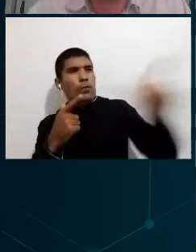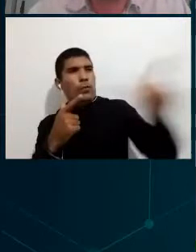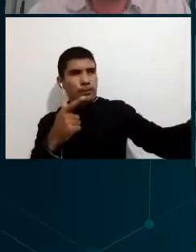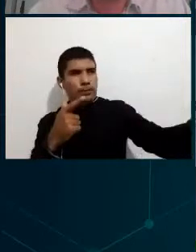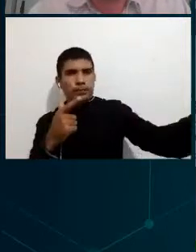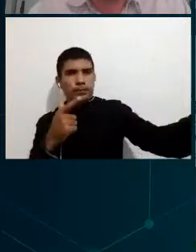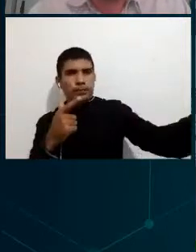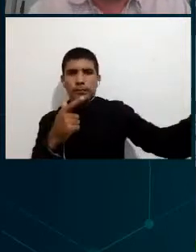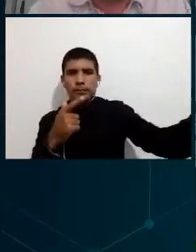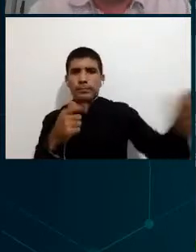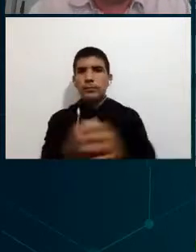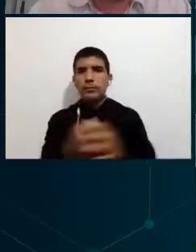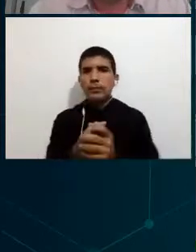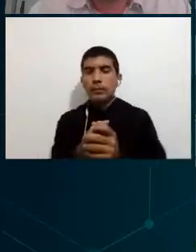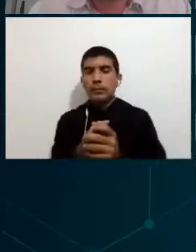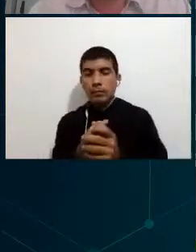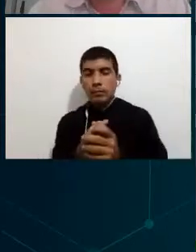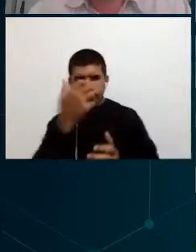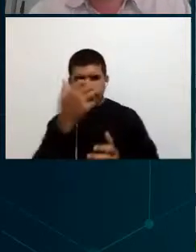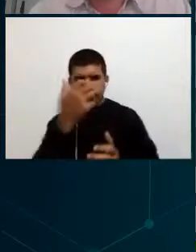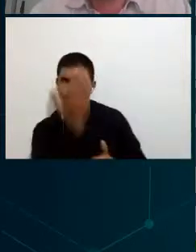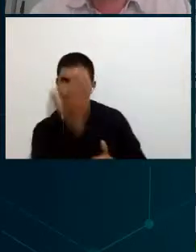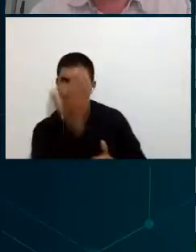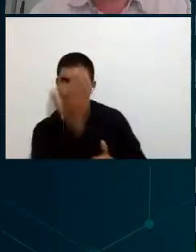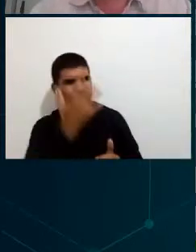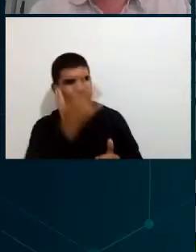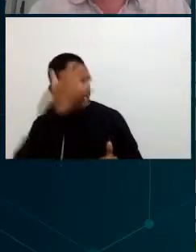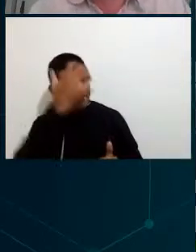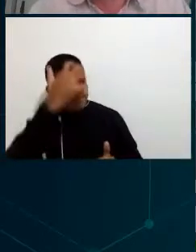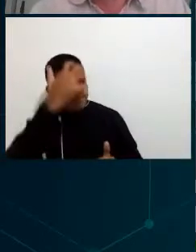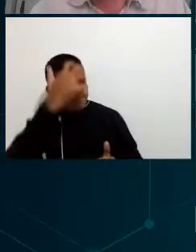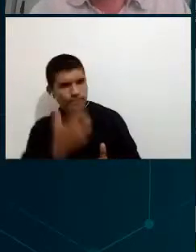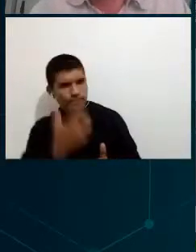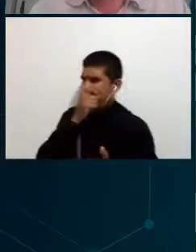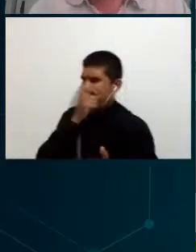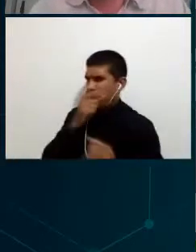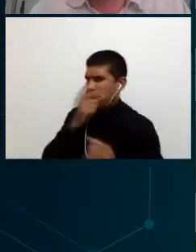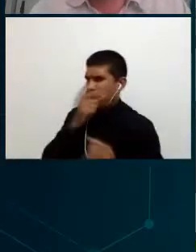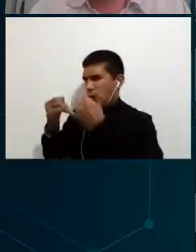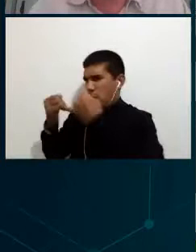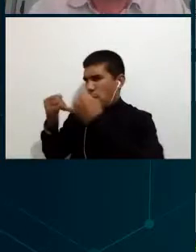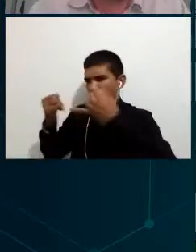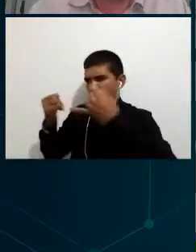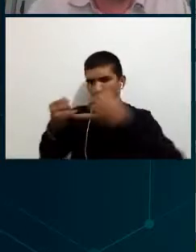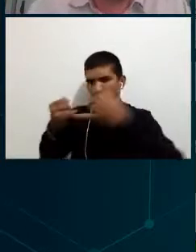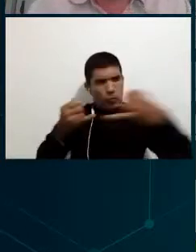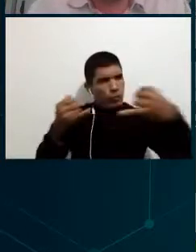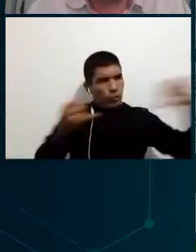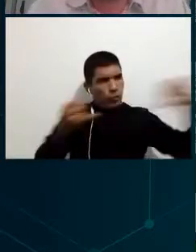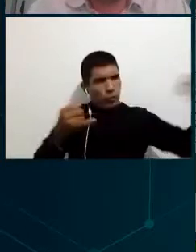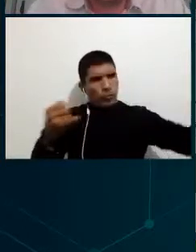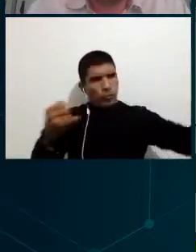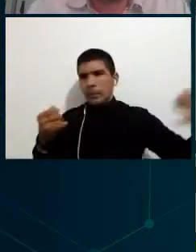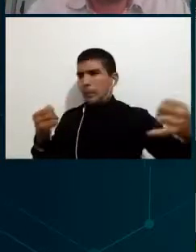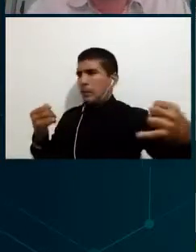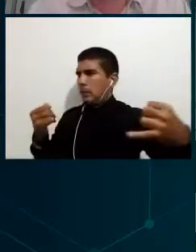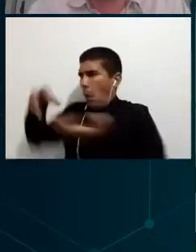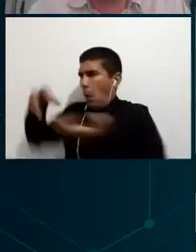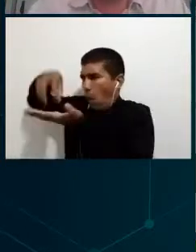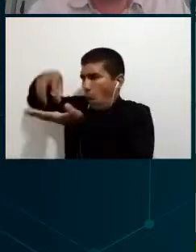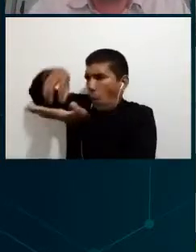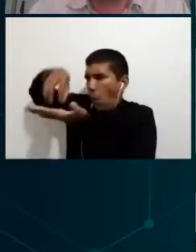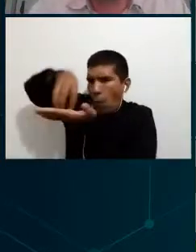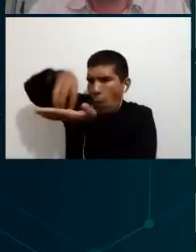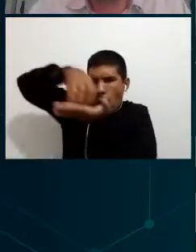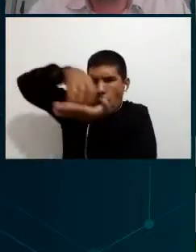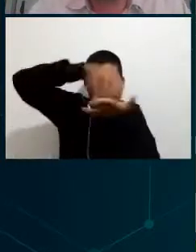de EPM, mirar cuál es la ruta con mayor equipos MPLS posible. Y esta fue la ruta más larga que sacamos.